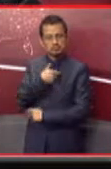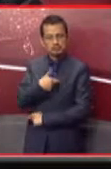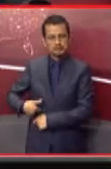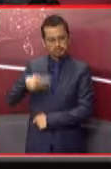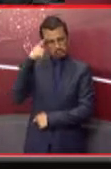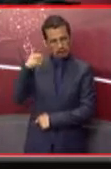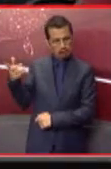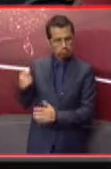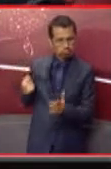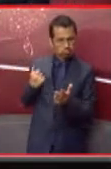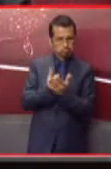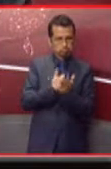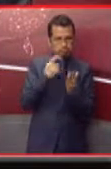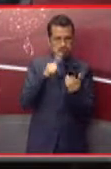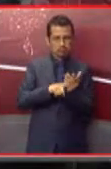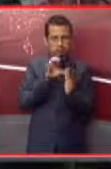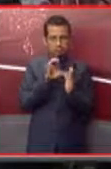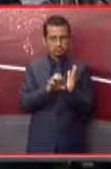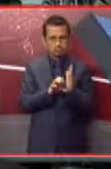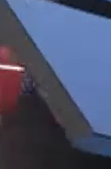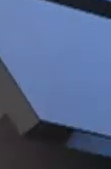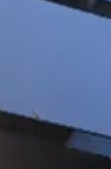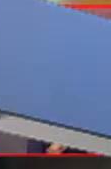efectos constitucionales.